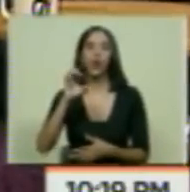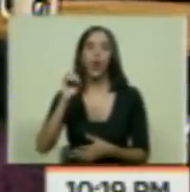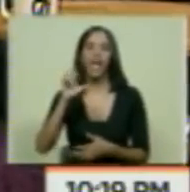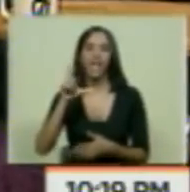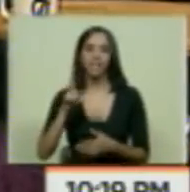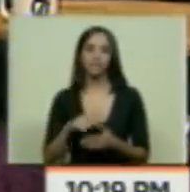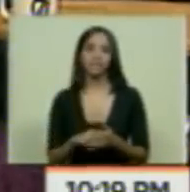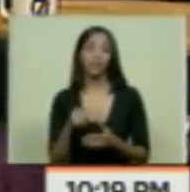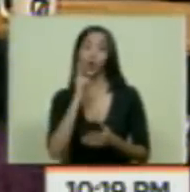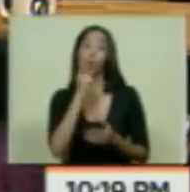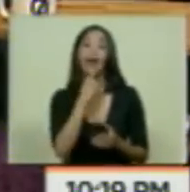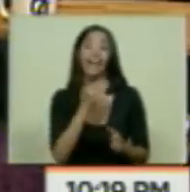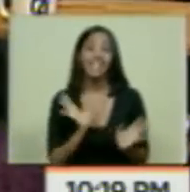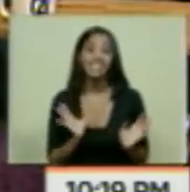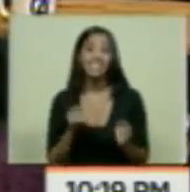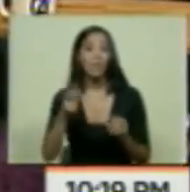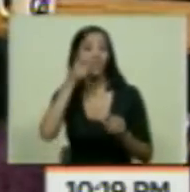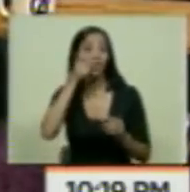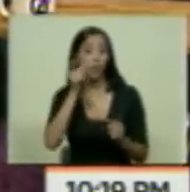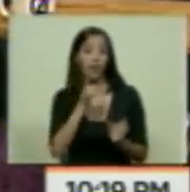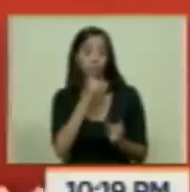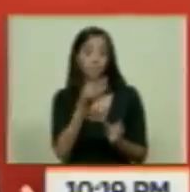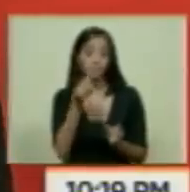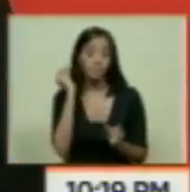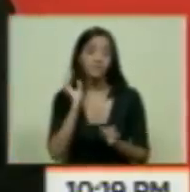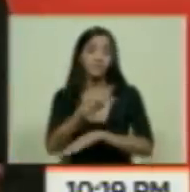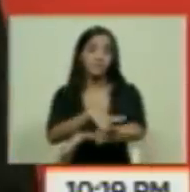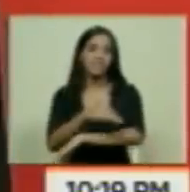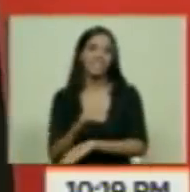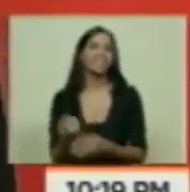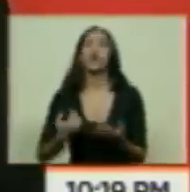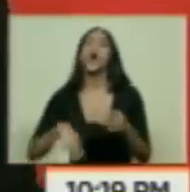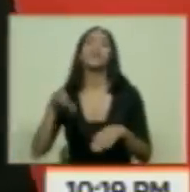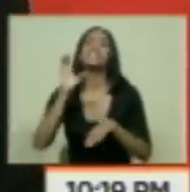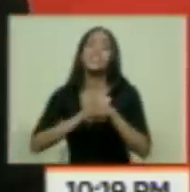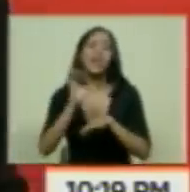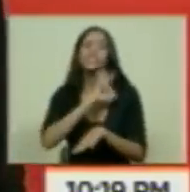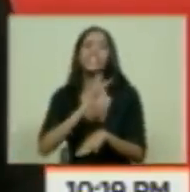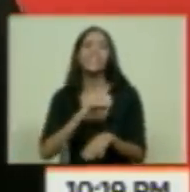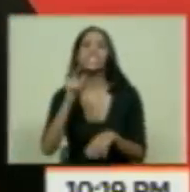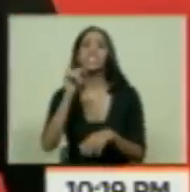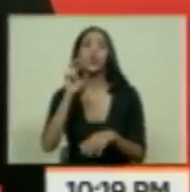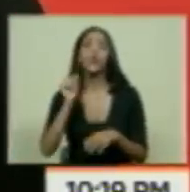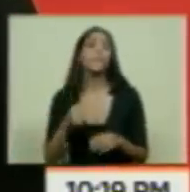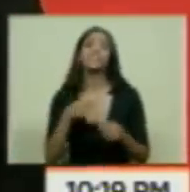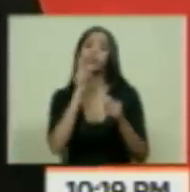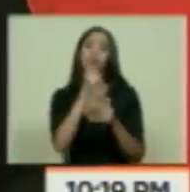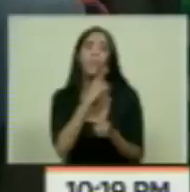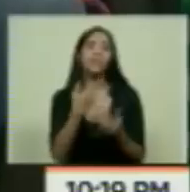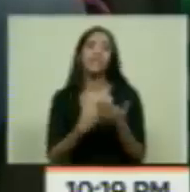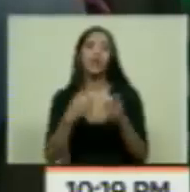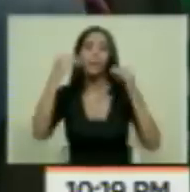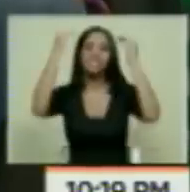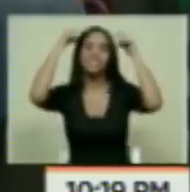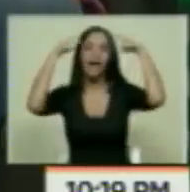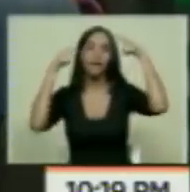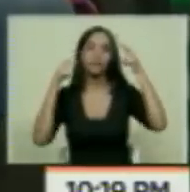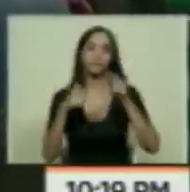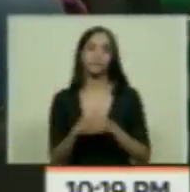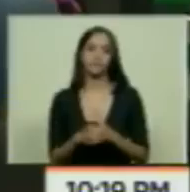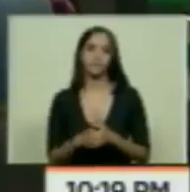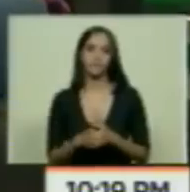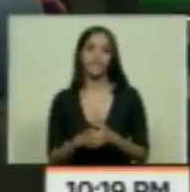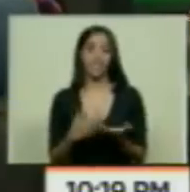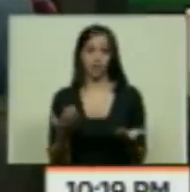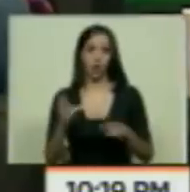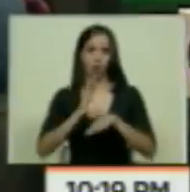voy a decir, para cuestiones de seguridad. Pero yo lo seguiré llamando Ciudad Socialista Tiuna, porque ese fue el nombre que le dio mi comandante. La Ciudad Socialista se